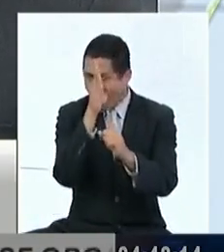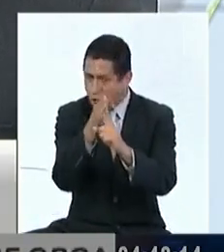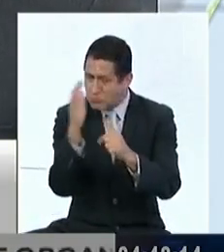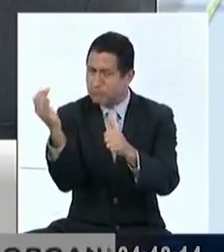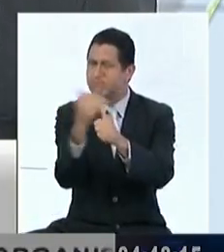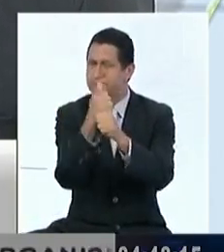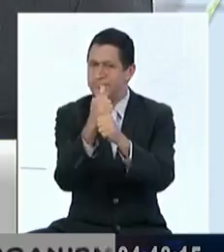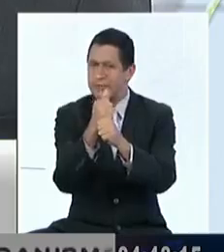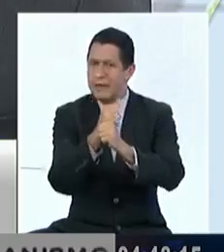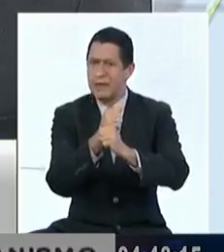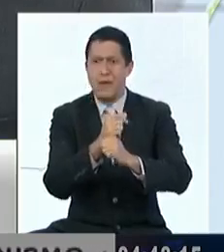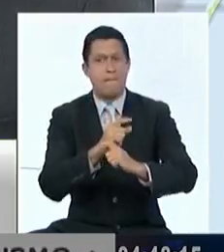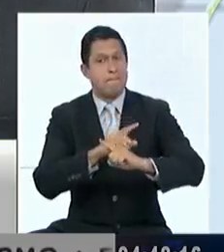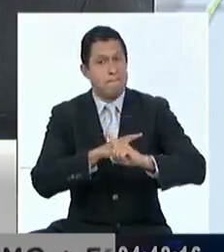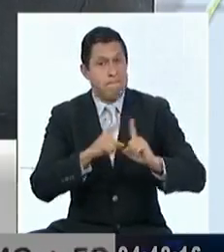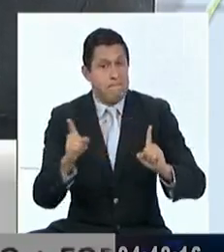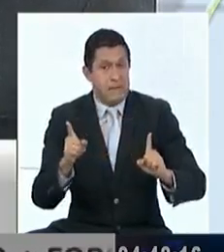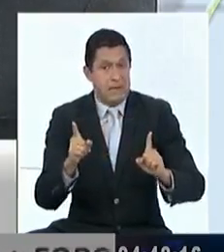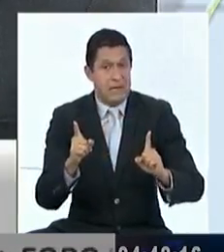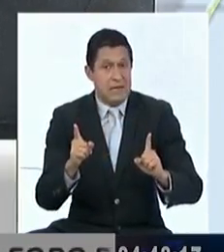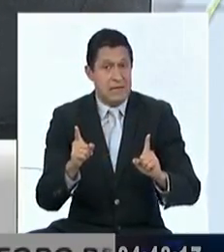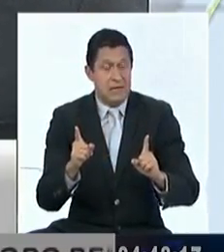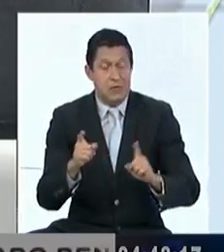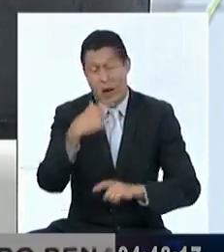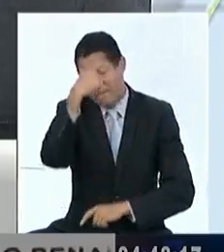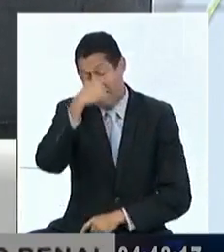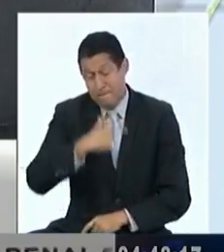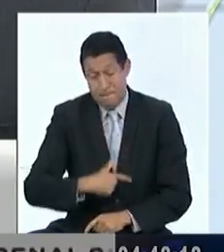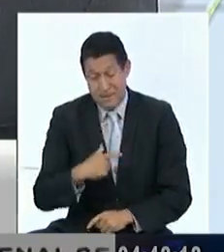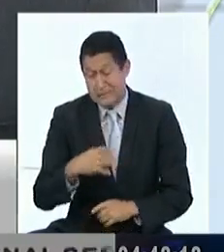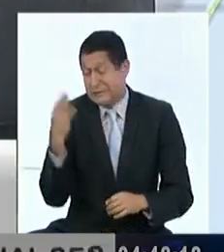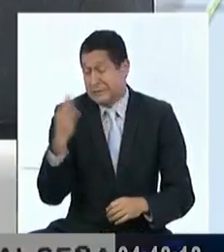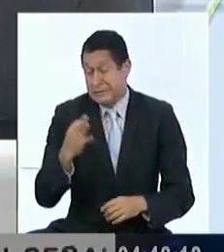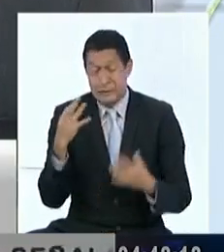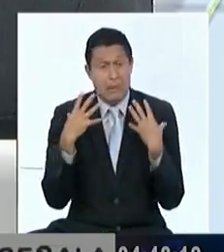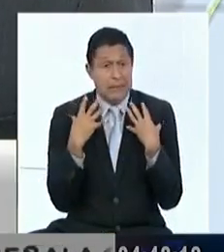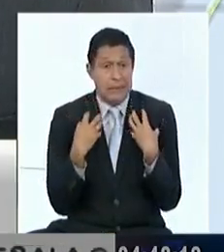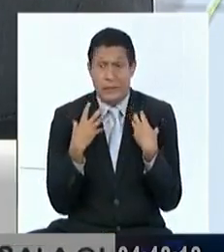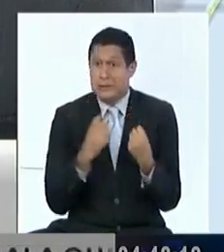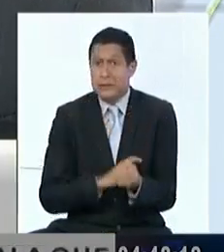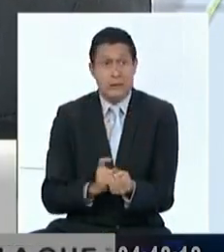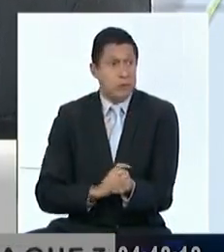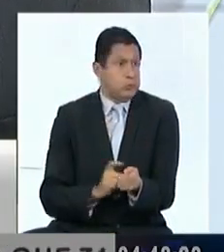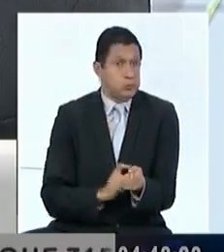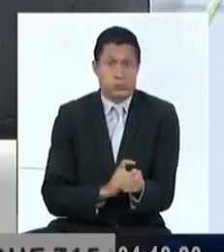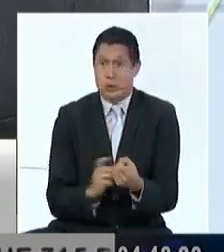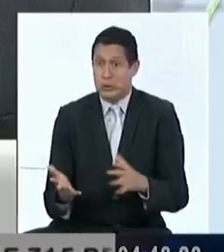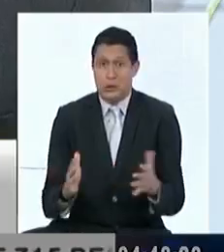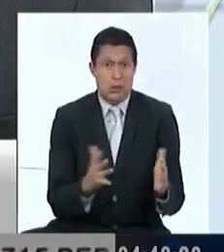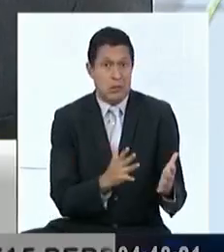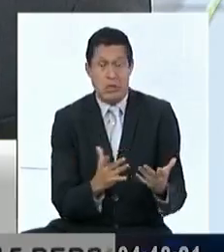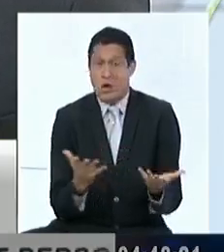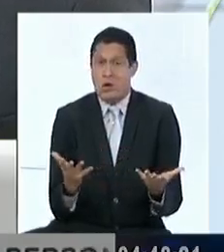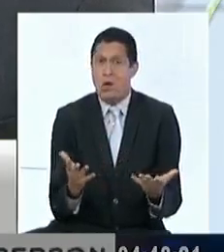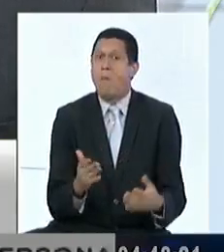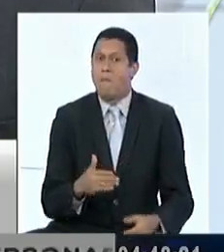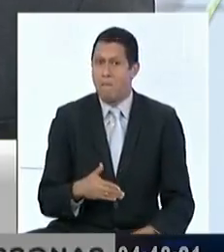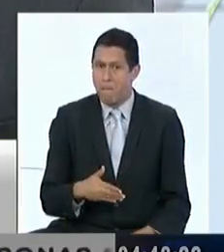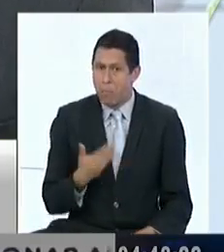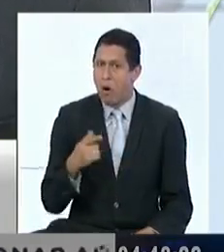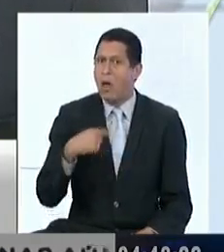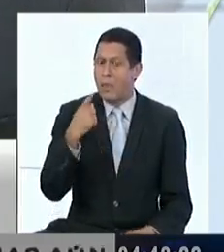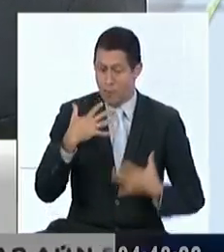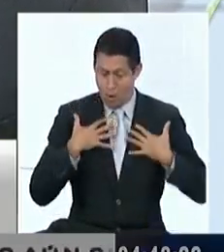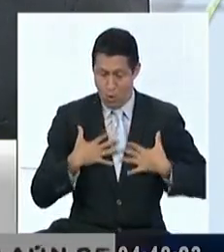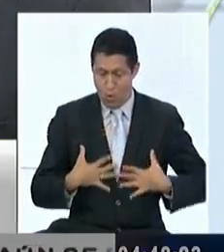algunas metas no obstante cuando el individuo está permanentemente en una situación de estrés puede condicionar el